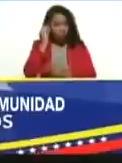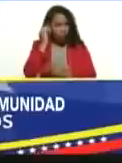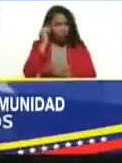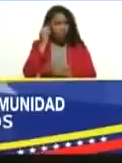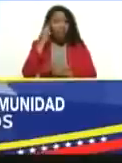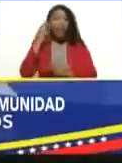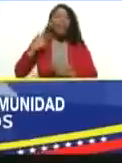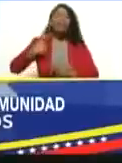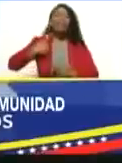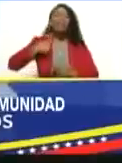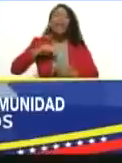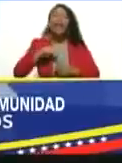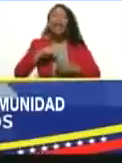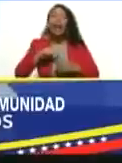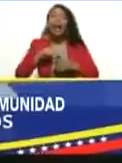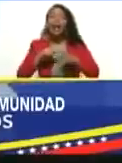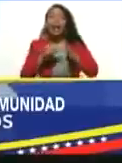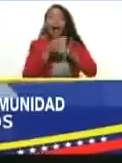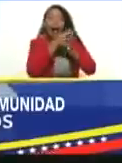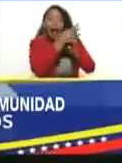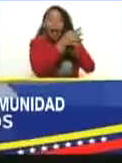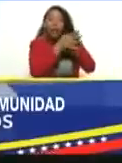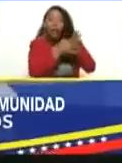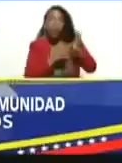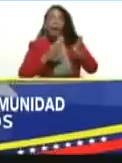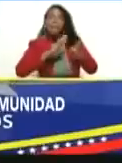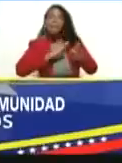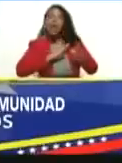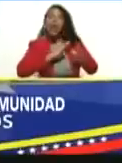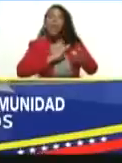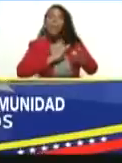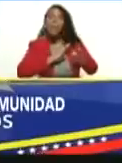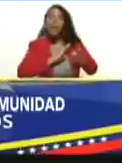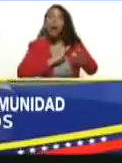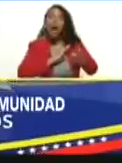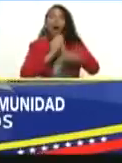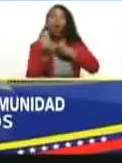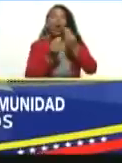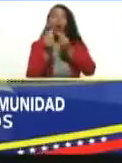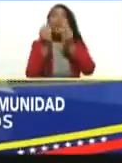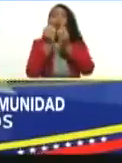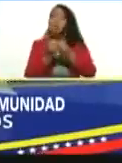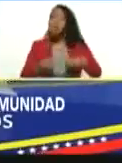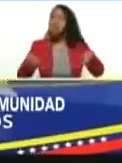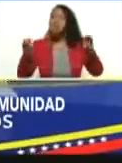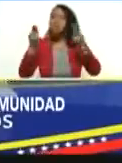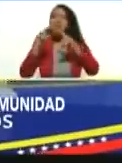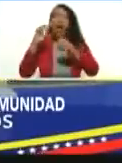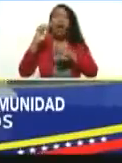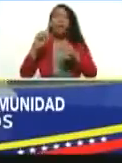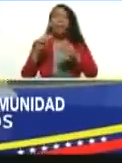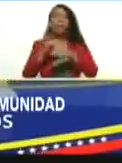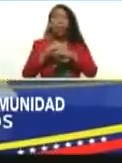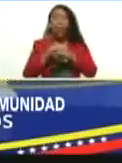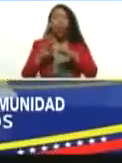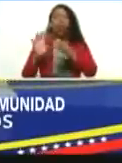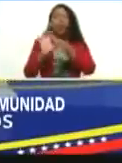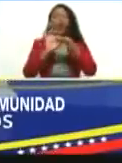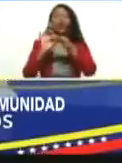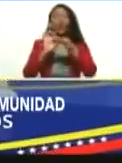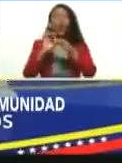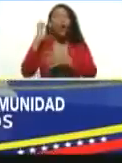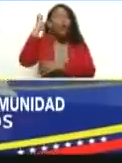arquitectura organizativa propia como la tiene la Unión Europea que la construyó por años